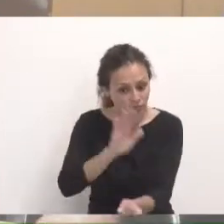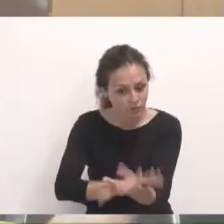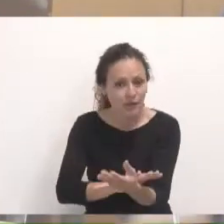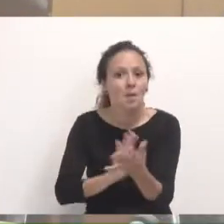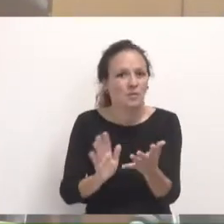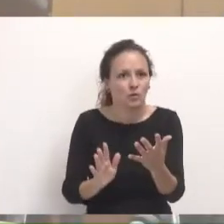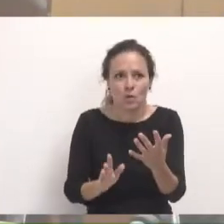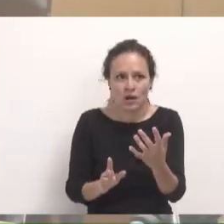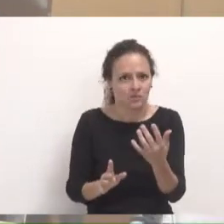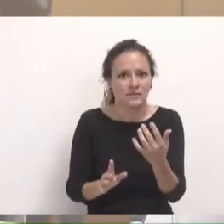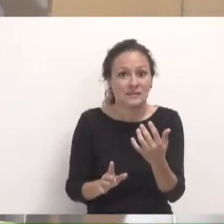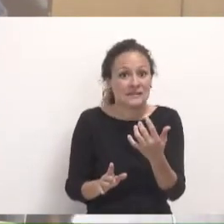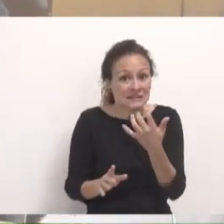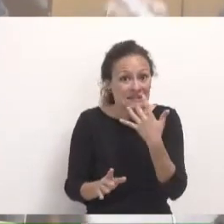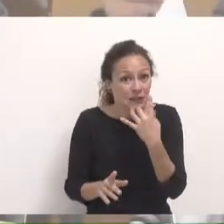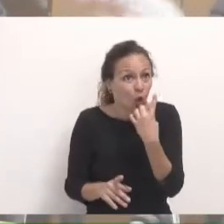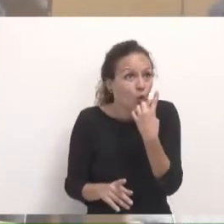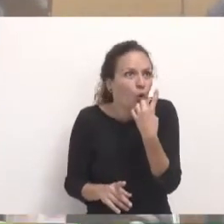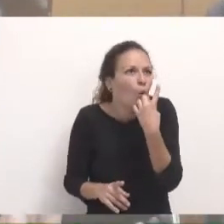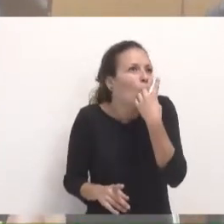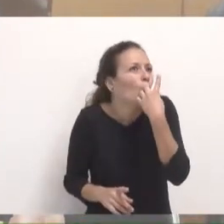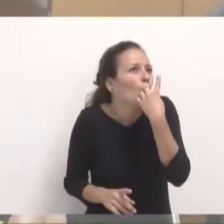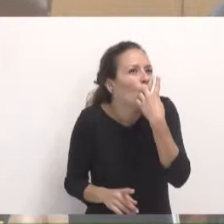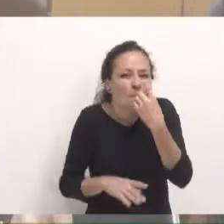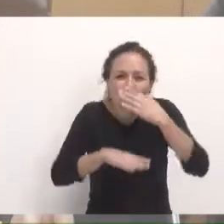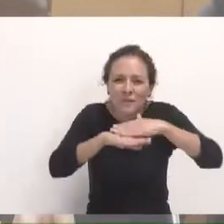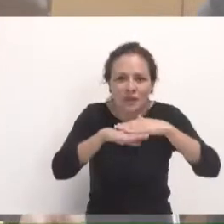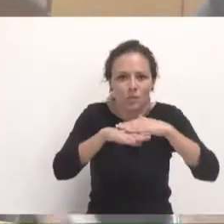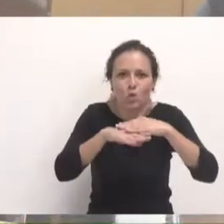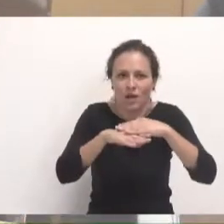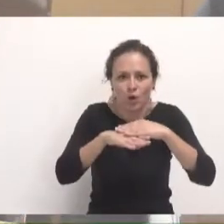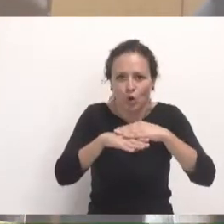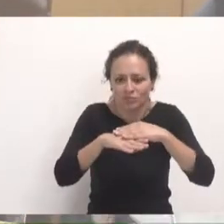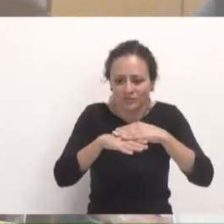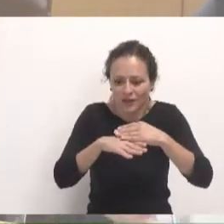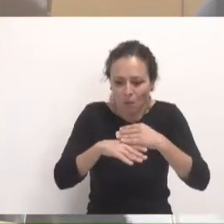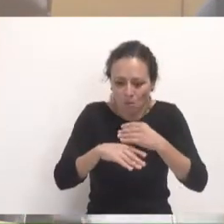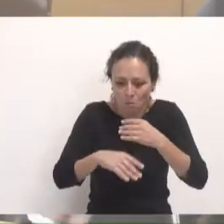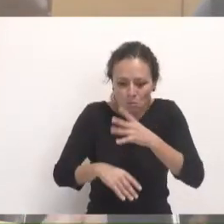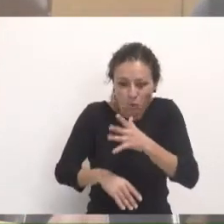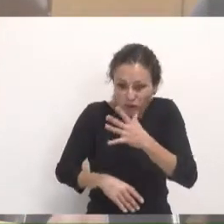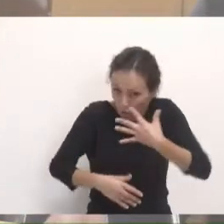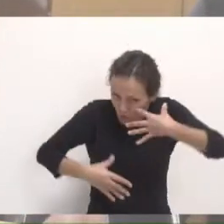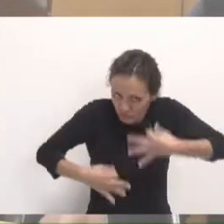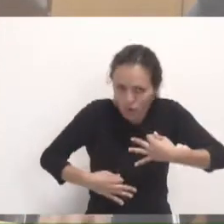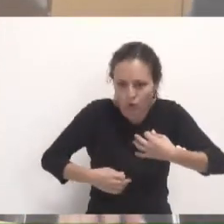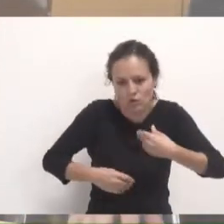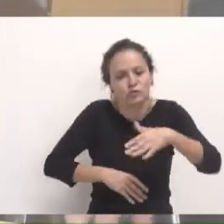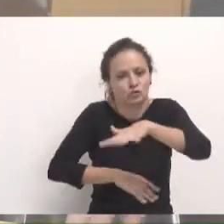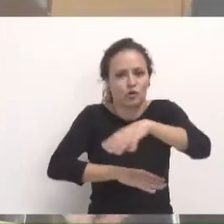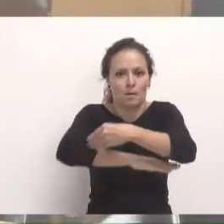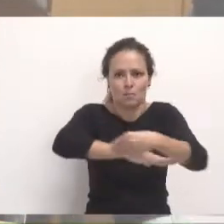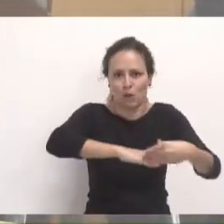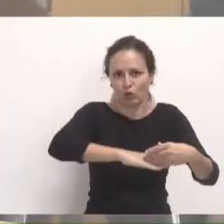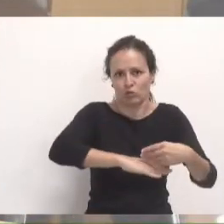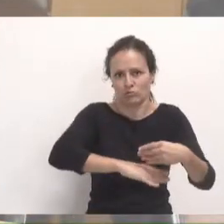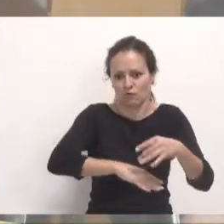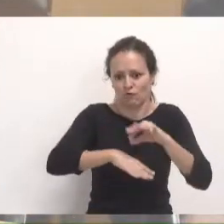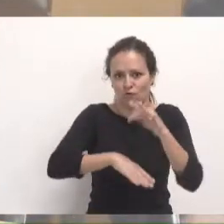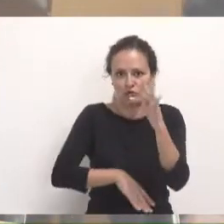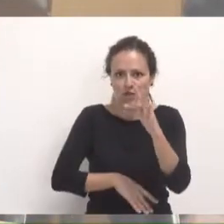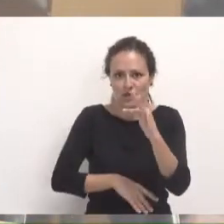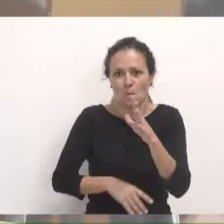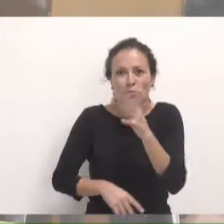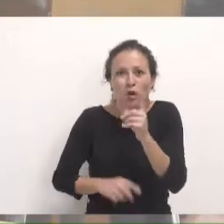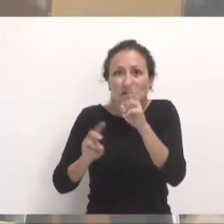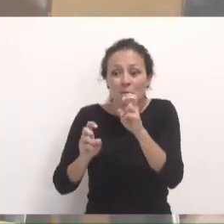justifica el voto favorable de este Cabildo, es el puerto de Fonsalía, por el beneficio, y no solo económico, sino sociales